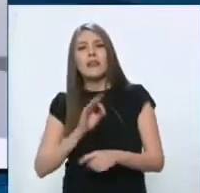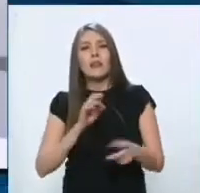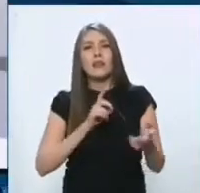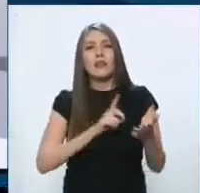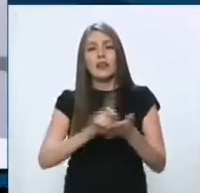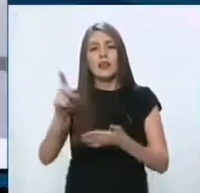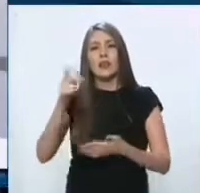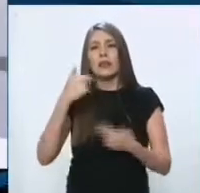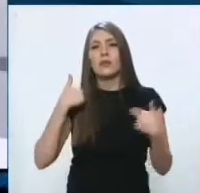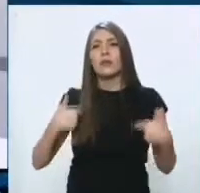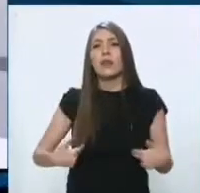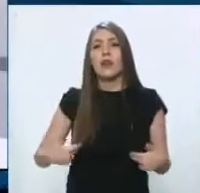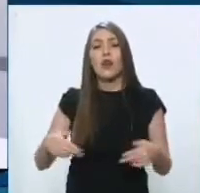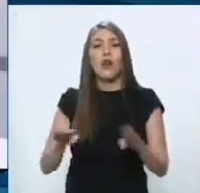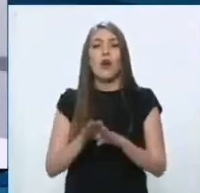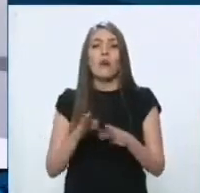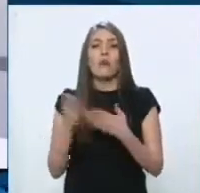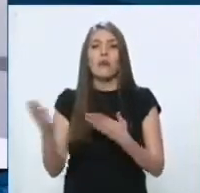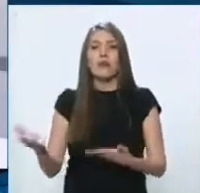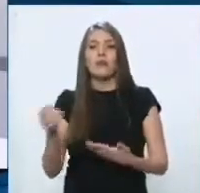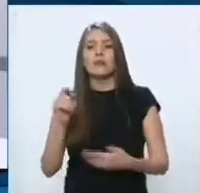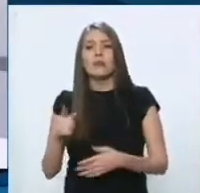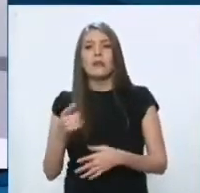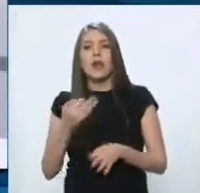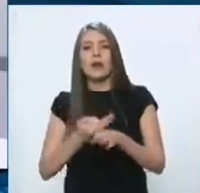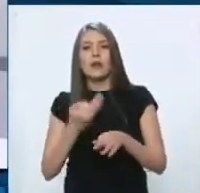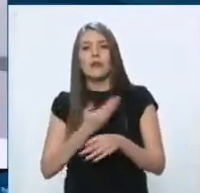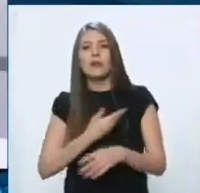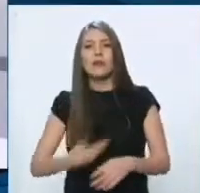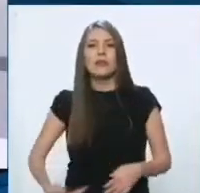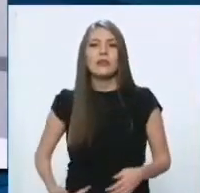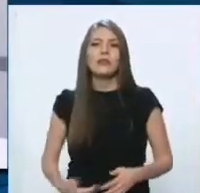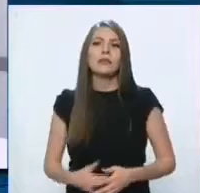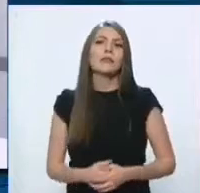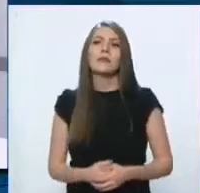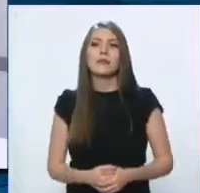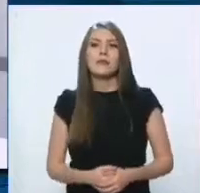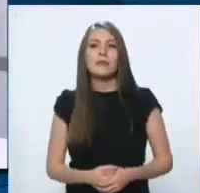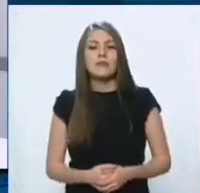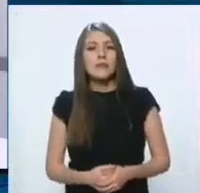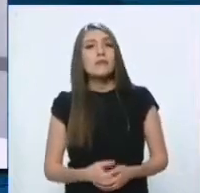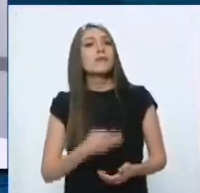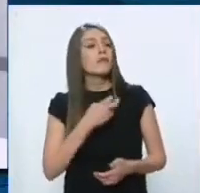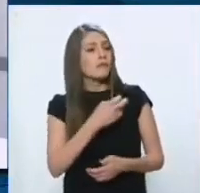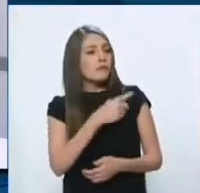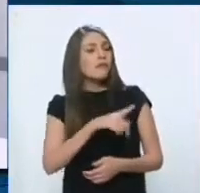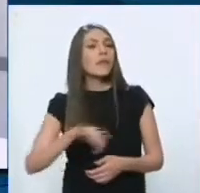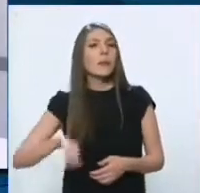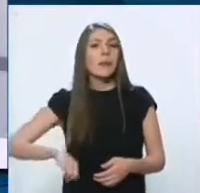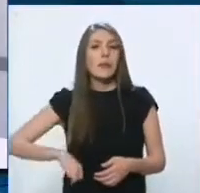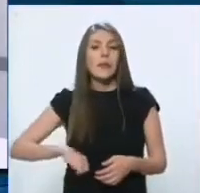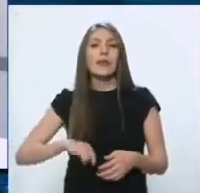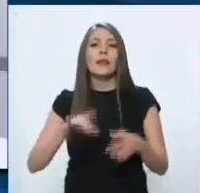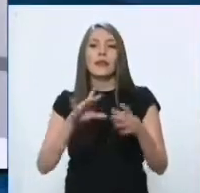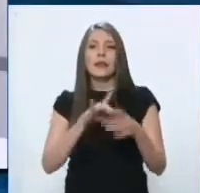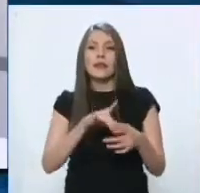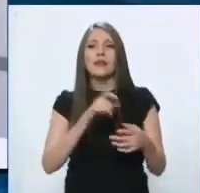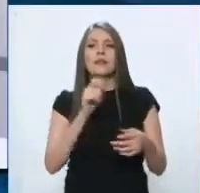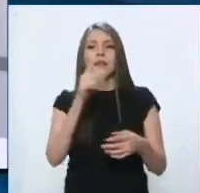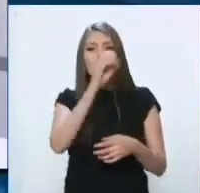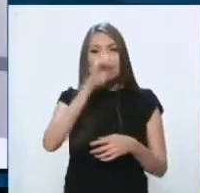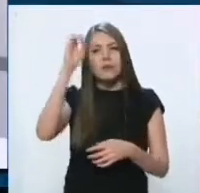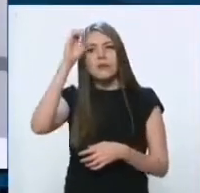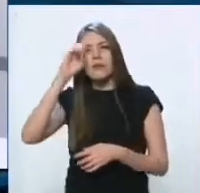actual presidente. Y de esto, Sergio, de esto vamos a seguir hablando. Es muy interesante lo que tengan que opinar Víctor, Marta y Fabricio